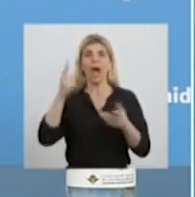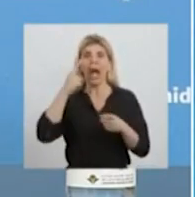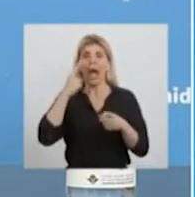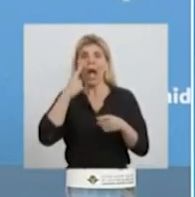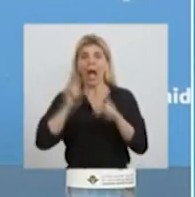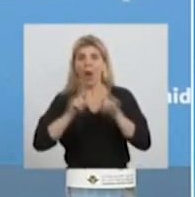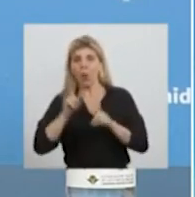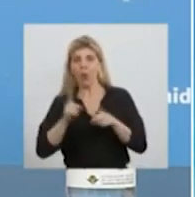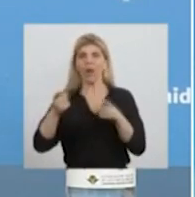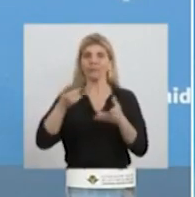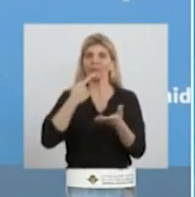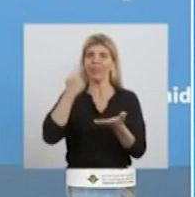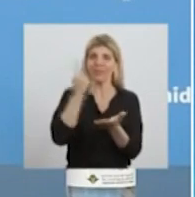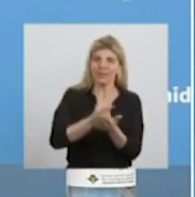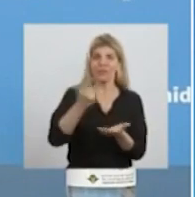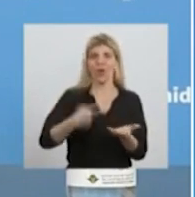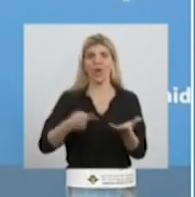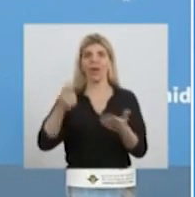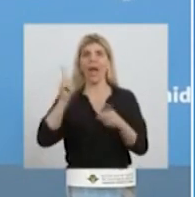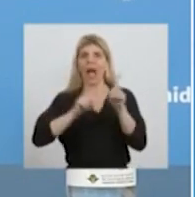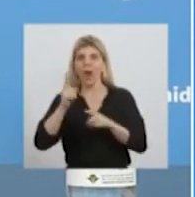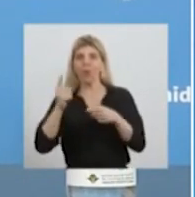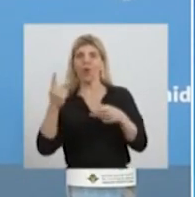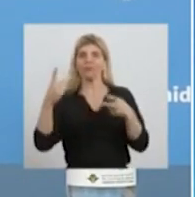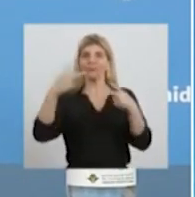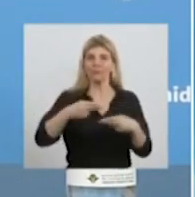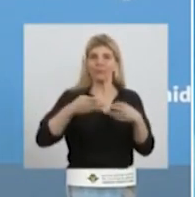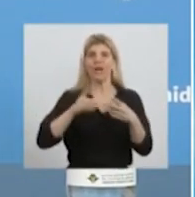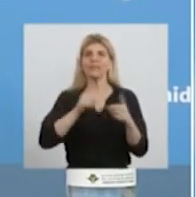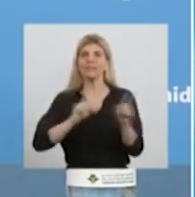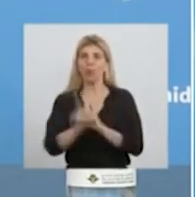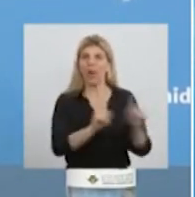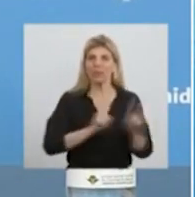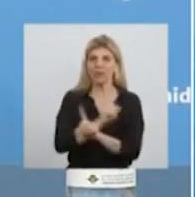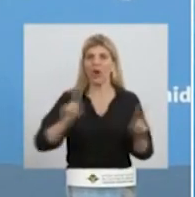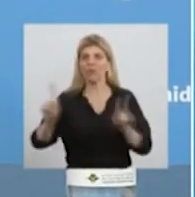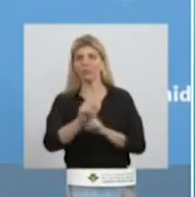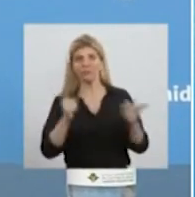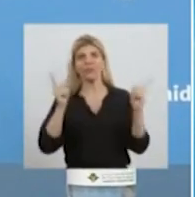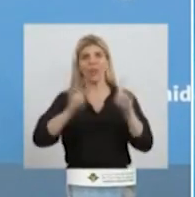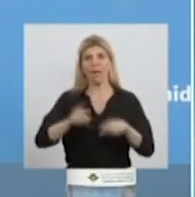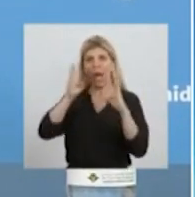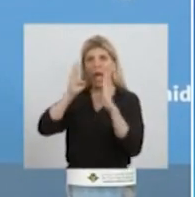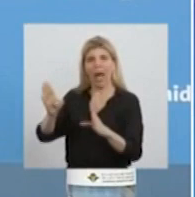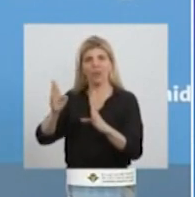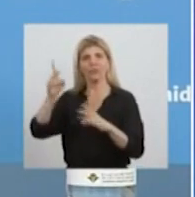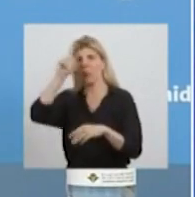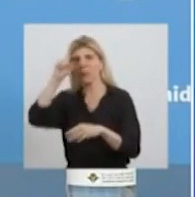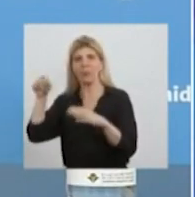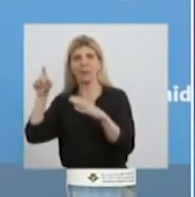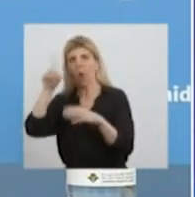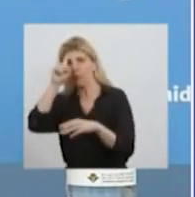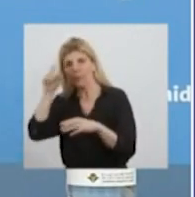figura homenajeada, organizar una suerte de vuelta olímpica por las principales avenidas de Buenos Aires. Lo